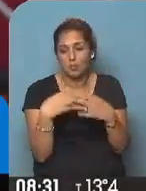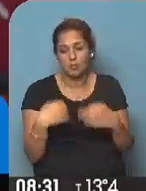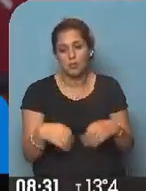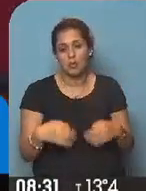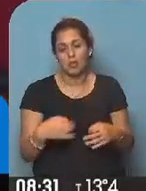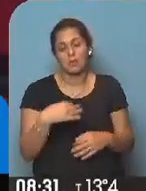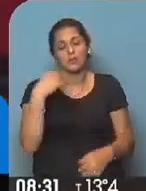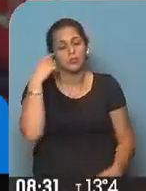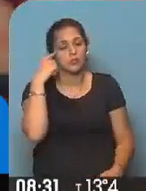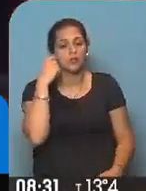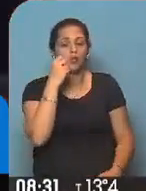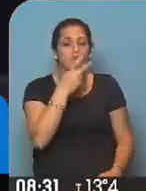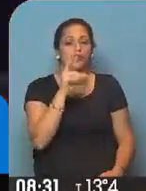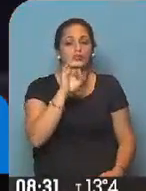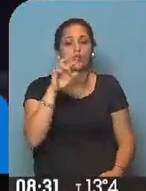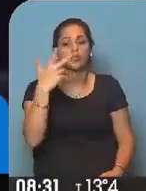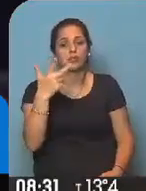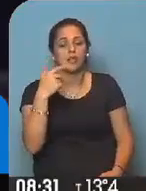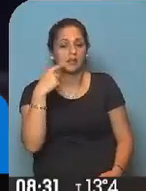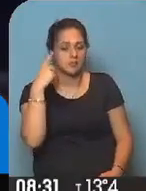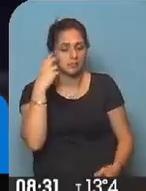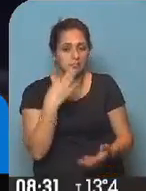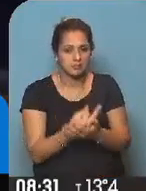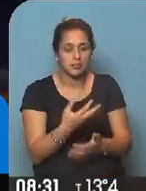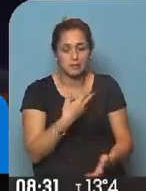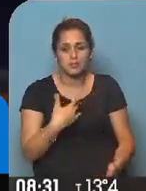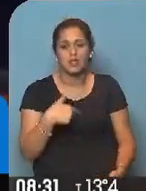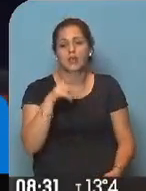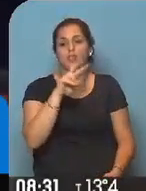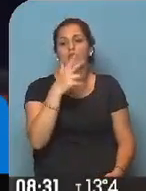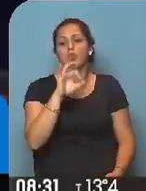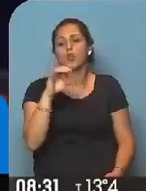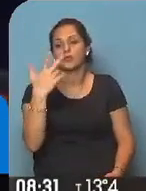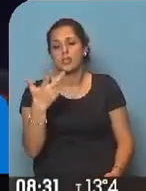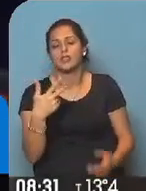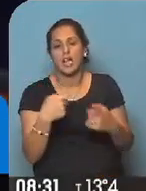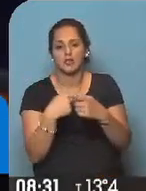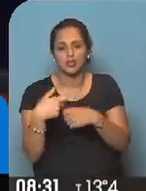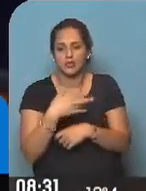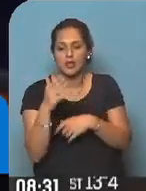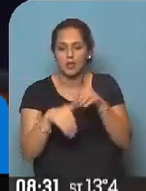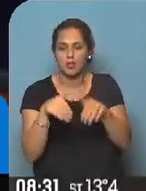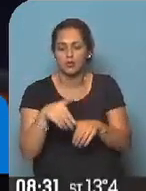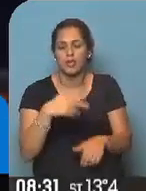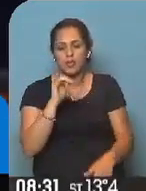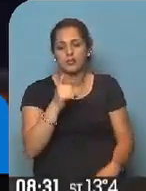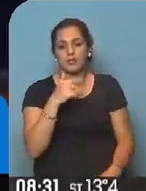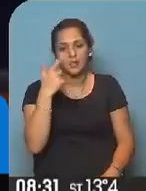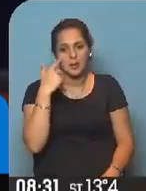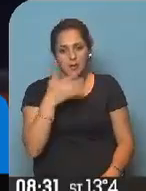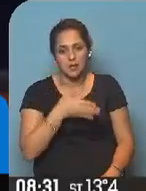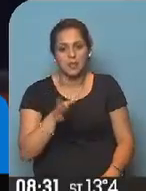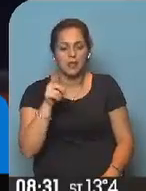me imagino yo con dos o tres candidatos a presidentes dos o tres candidatos a gobernador la sociedad votando y diciendo es por acá este es el que tiene que liderar